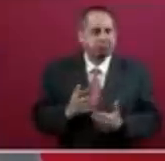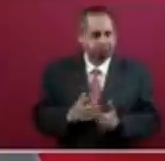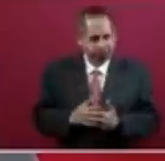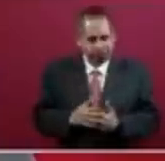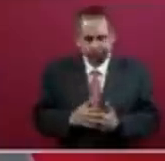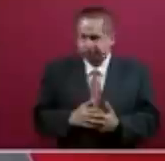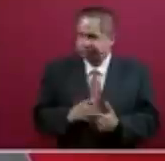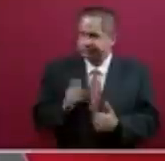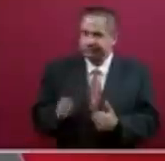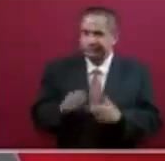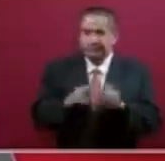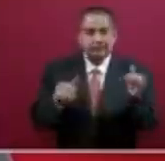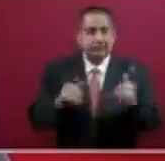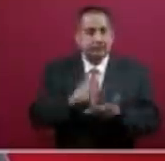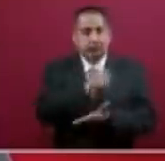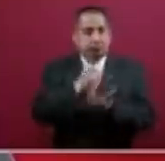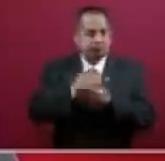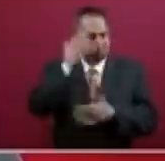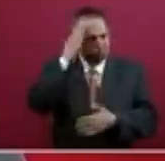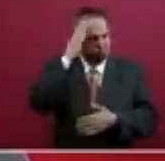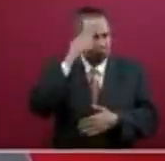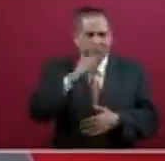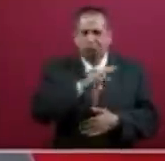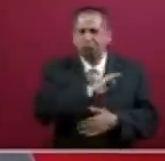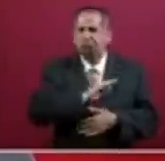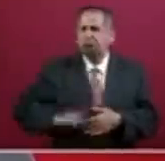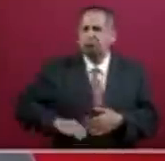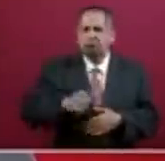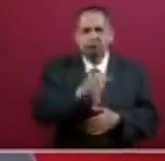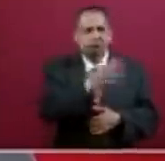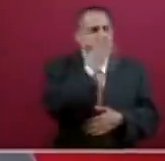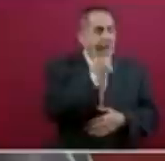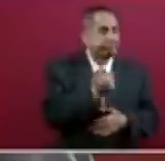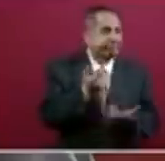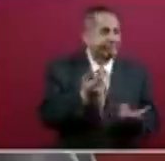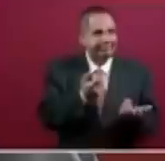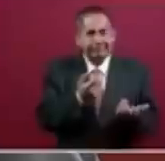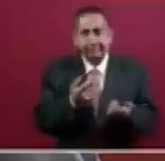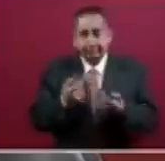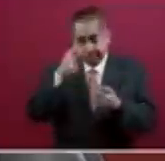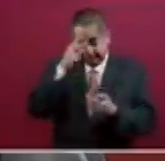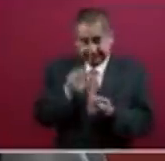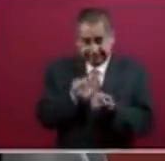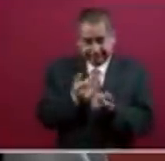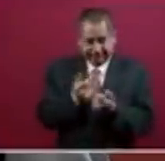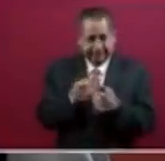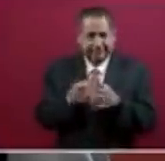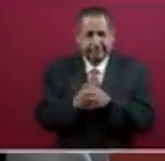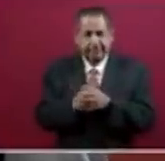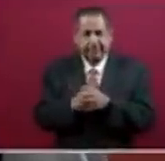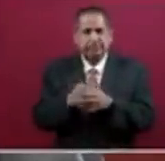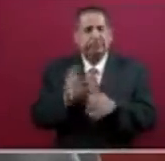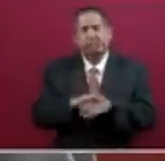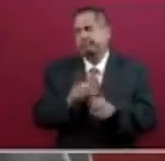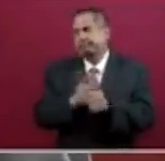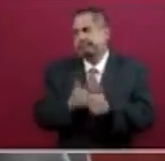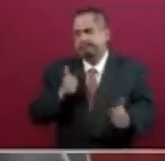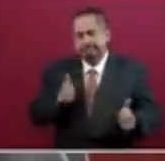ni siquiera en las cabeceras municipales. México es uno de los países más